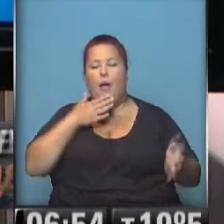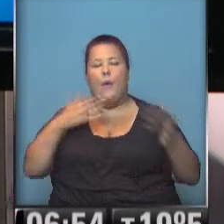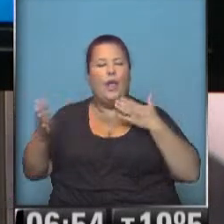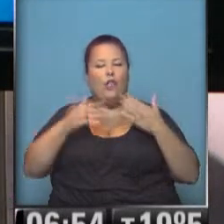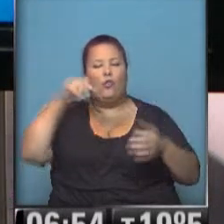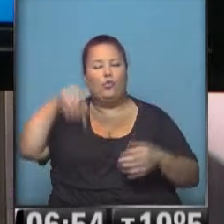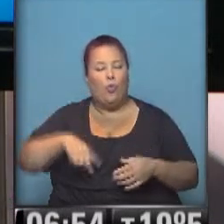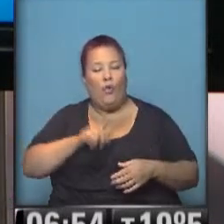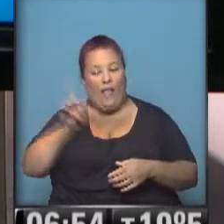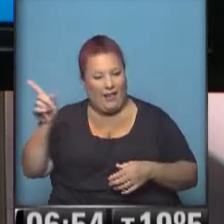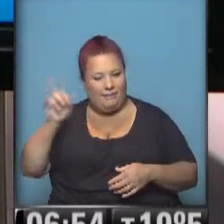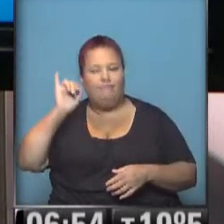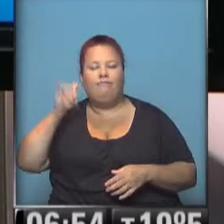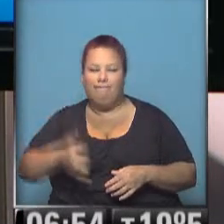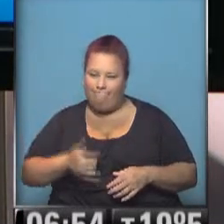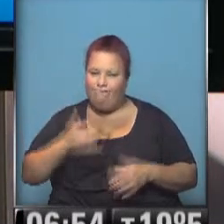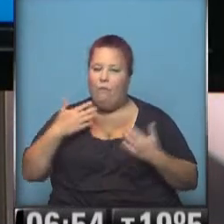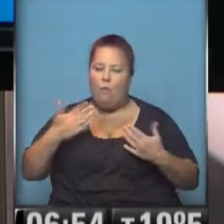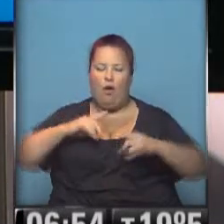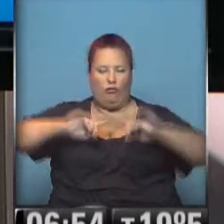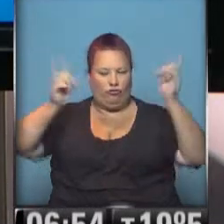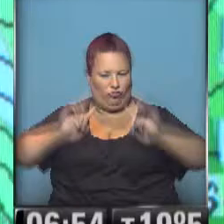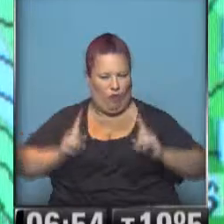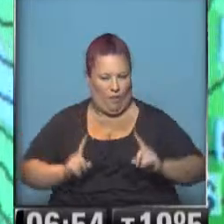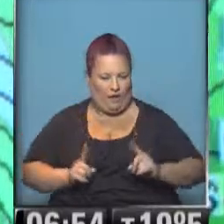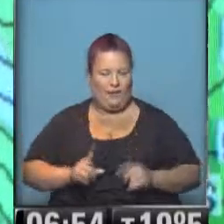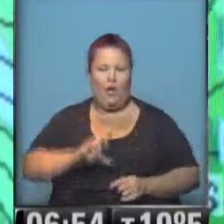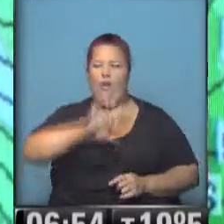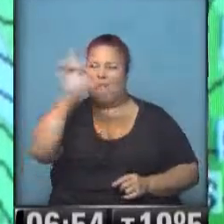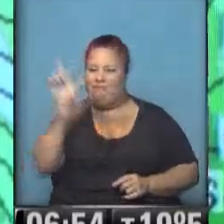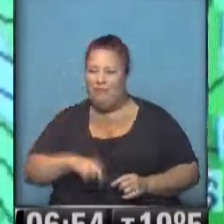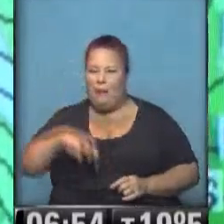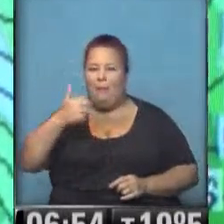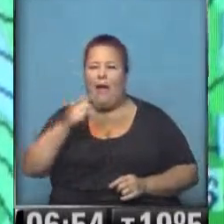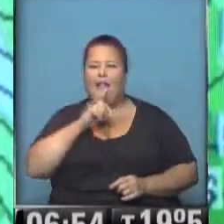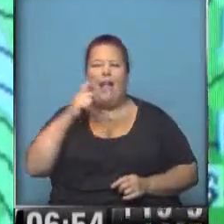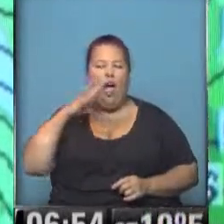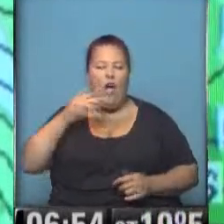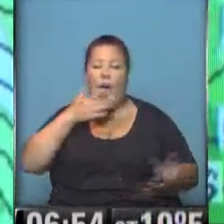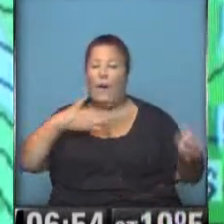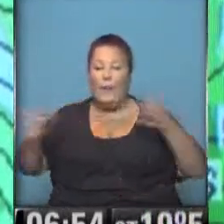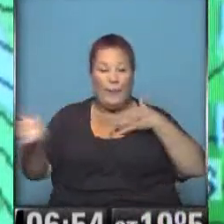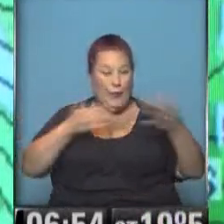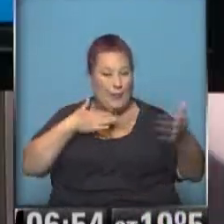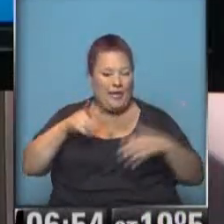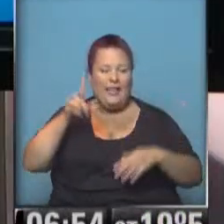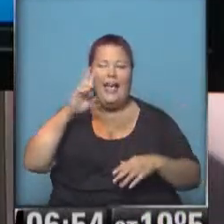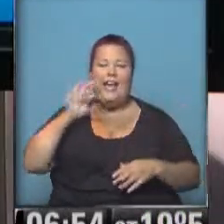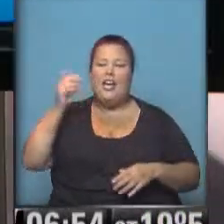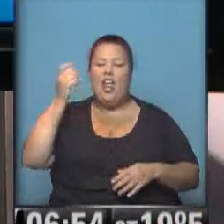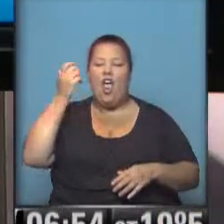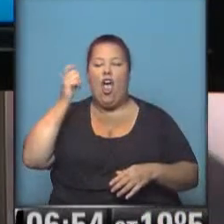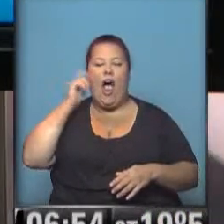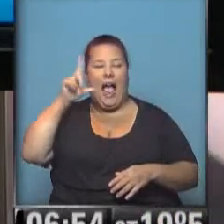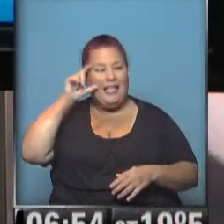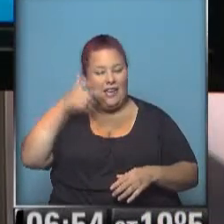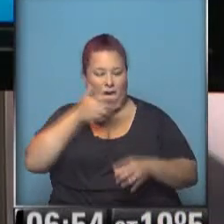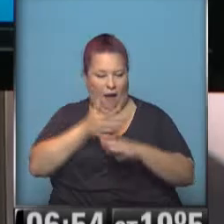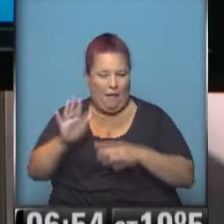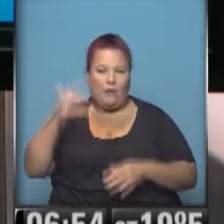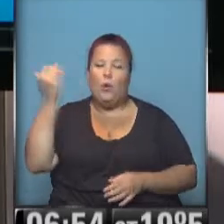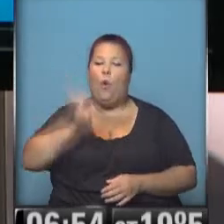sudeste, sí, hay probabilidad de tormentas. Patagonia, el viento, a excepción ahí de la zona de Río Gallegos. Jueves,